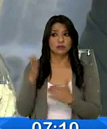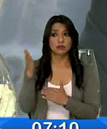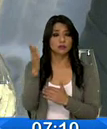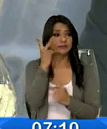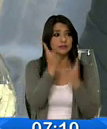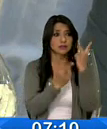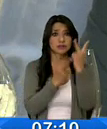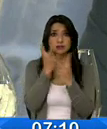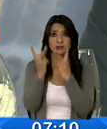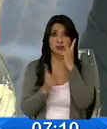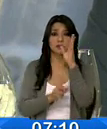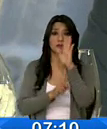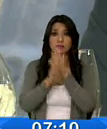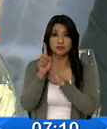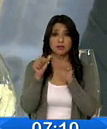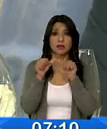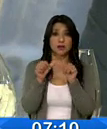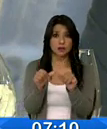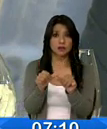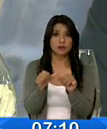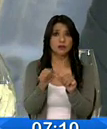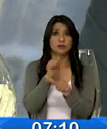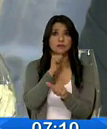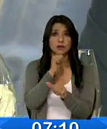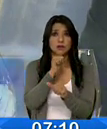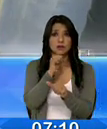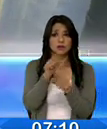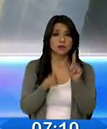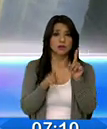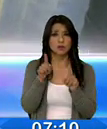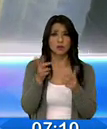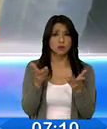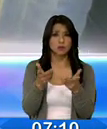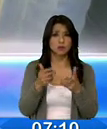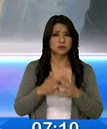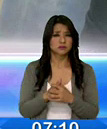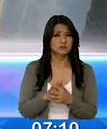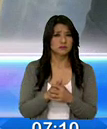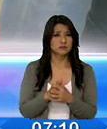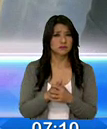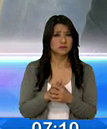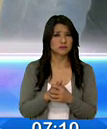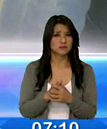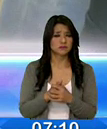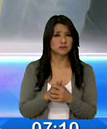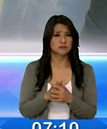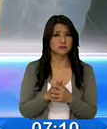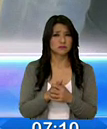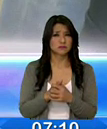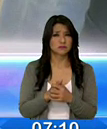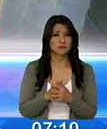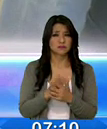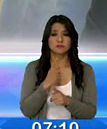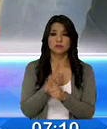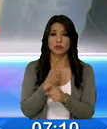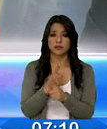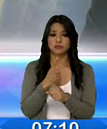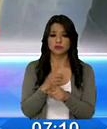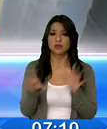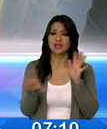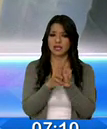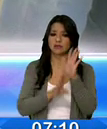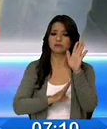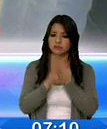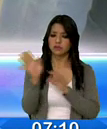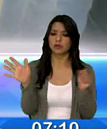permanecen desafíos persistentes y algunos indicadores de salud han empeorado. Lamentablemente, no hay una política de salud